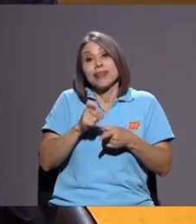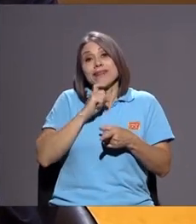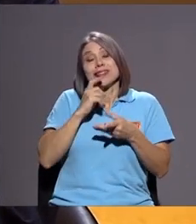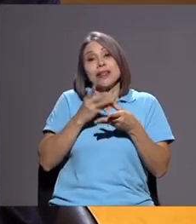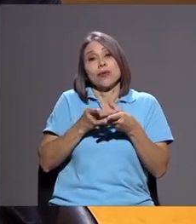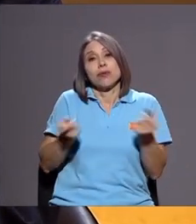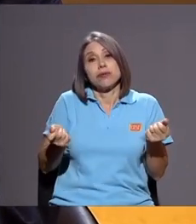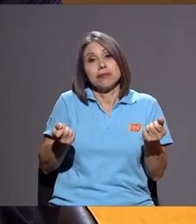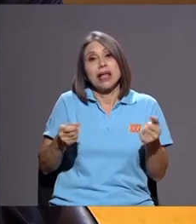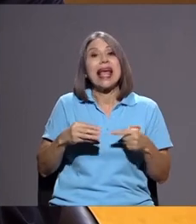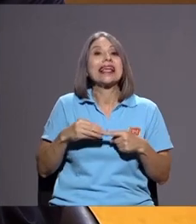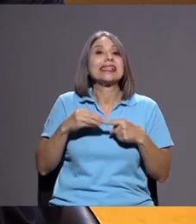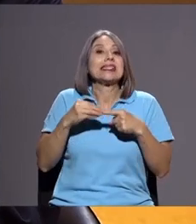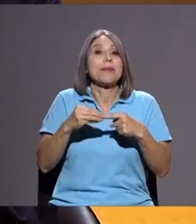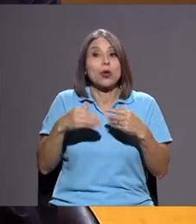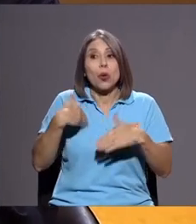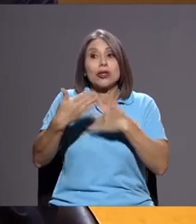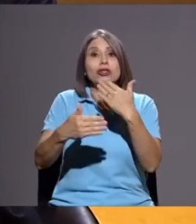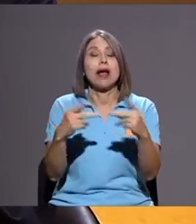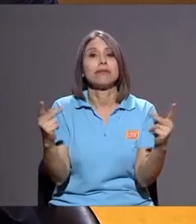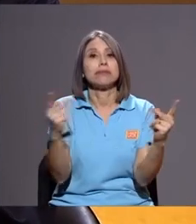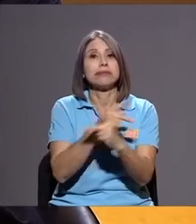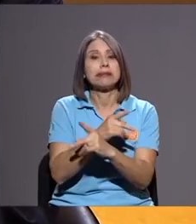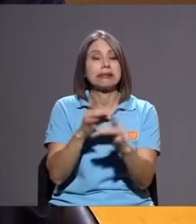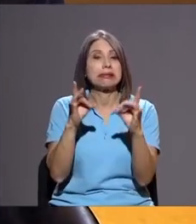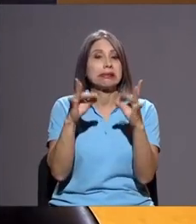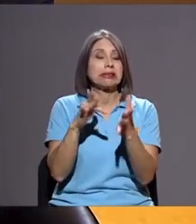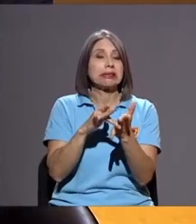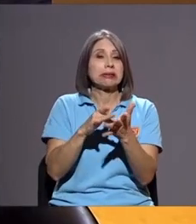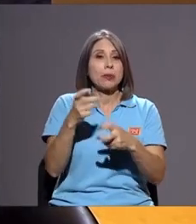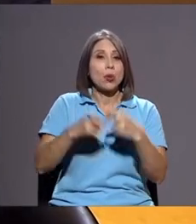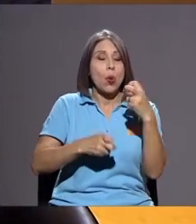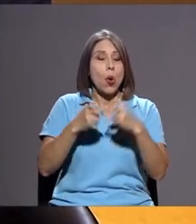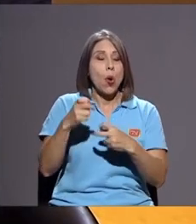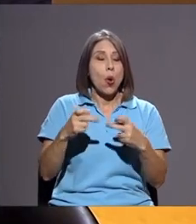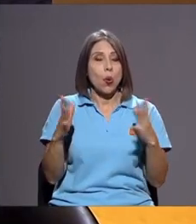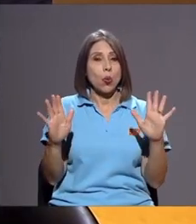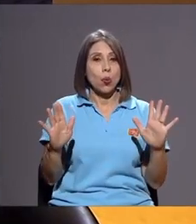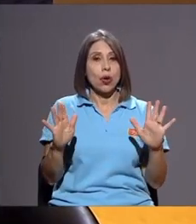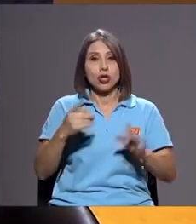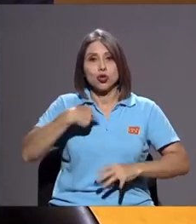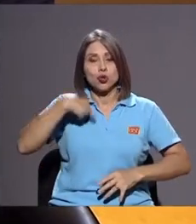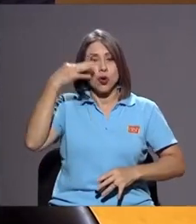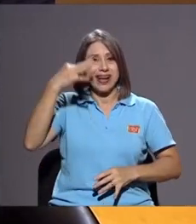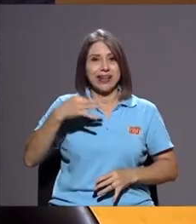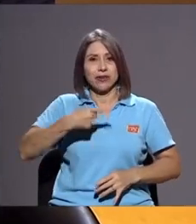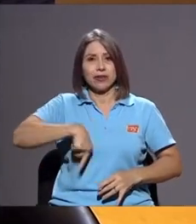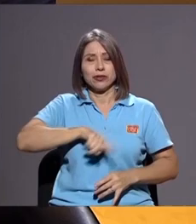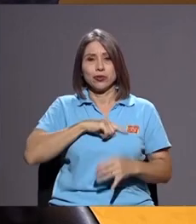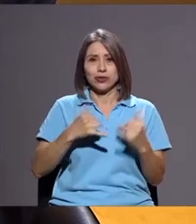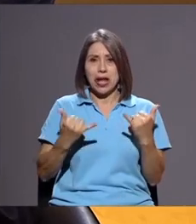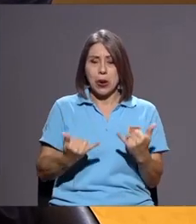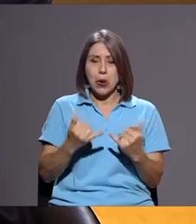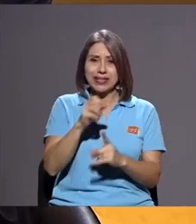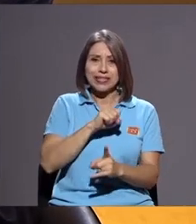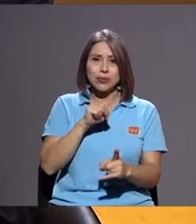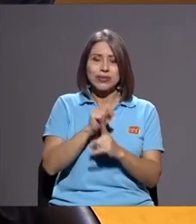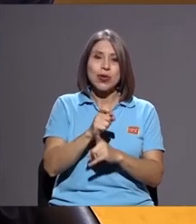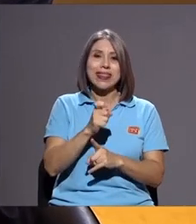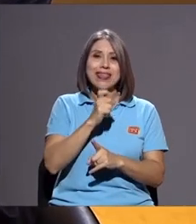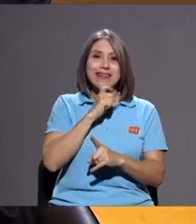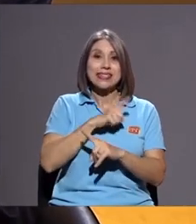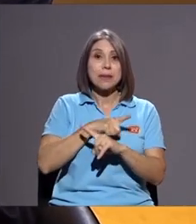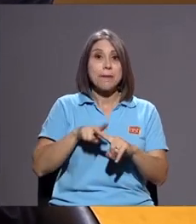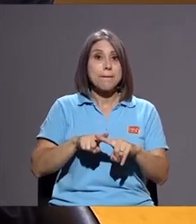cuando ya tengamos una crisis mucho más grave yo creo que nosotros estamos en una situación difícil pero no